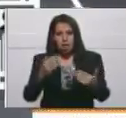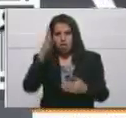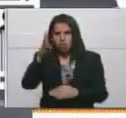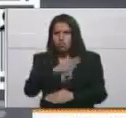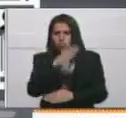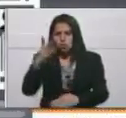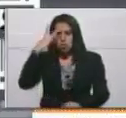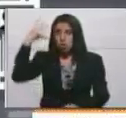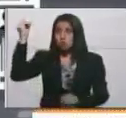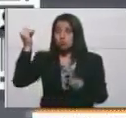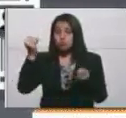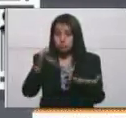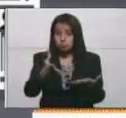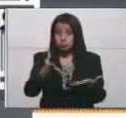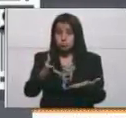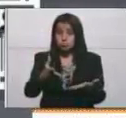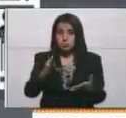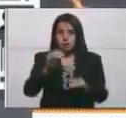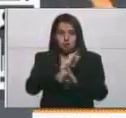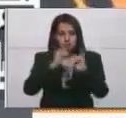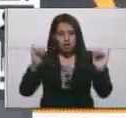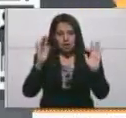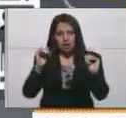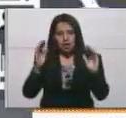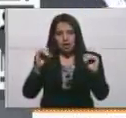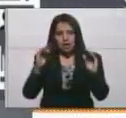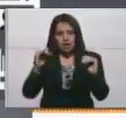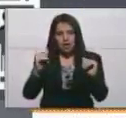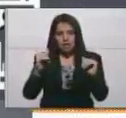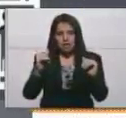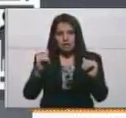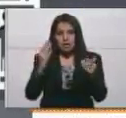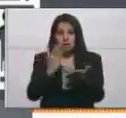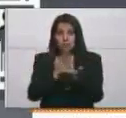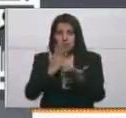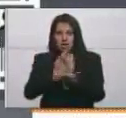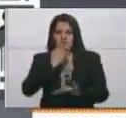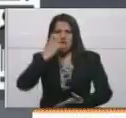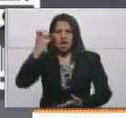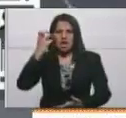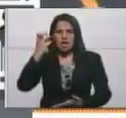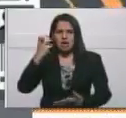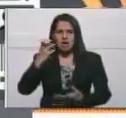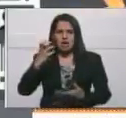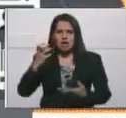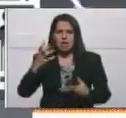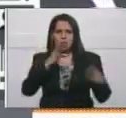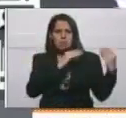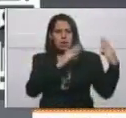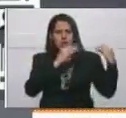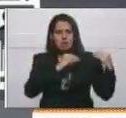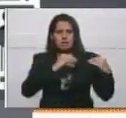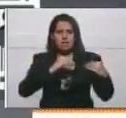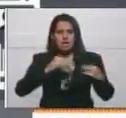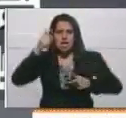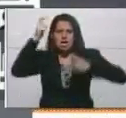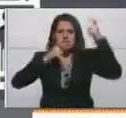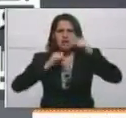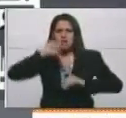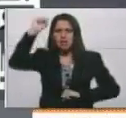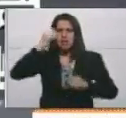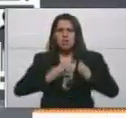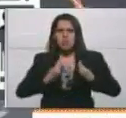bendiga. Vamos a despedirnos con nuestro grito de guerra y de esperanza. ¡Chávez vive!